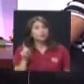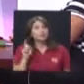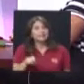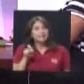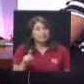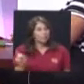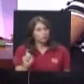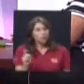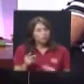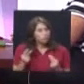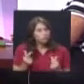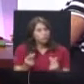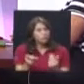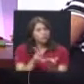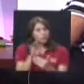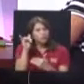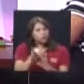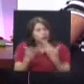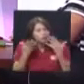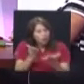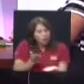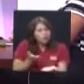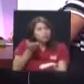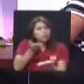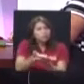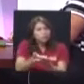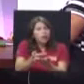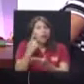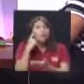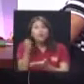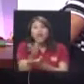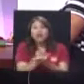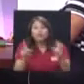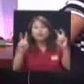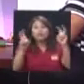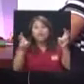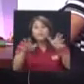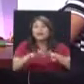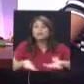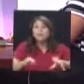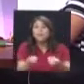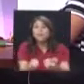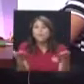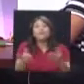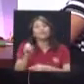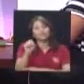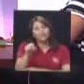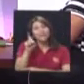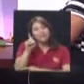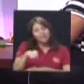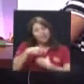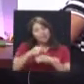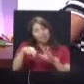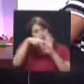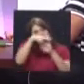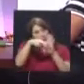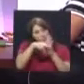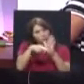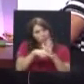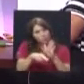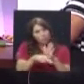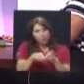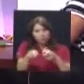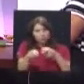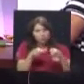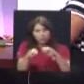porque hay temas de la esfera pública que si hay que regular hay que regularlos para que se ofrezca el mejor